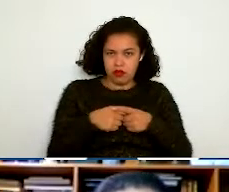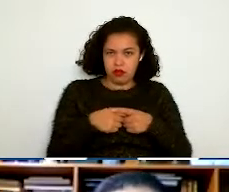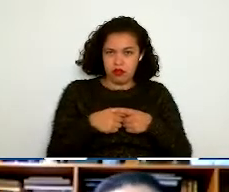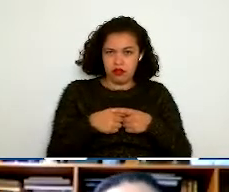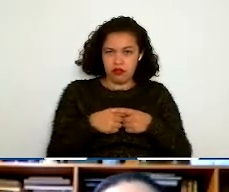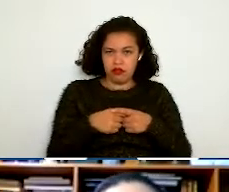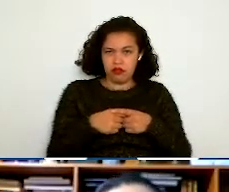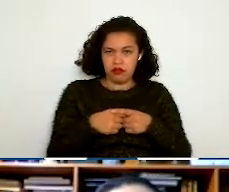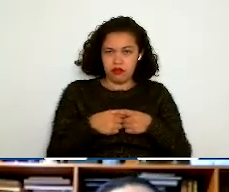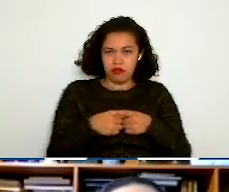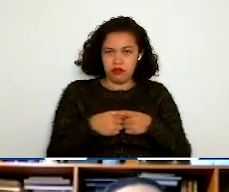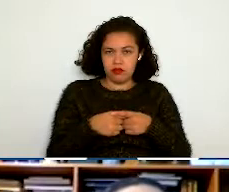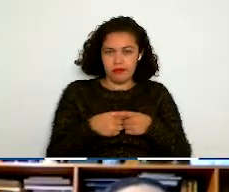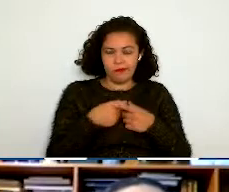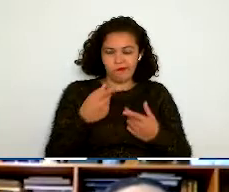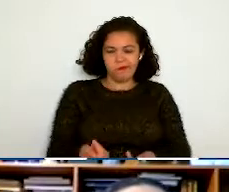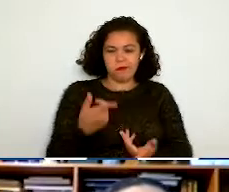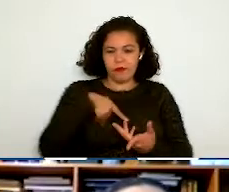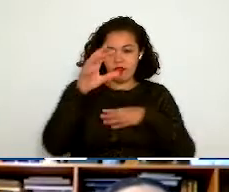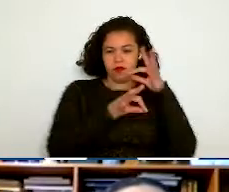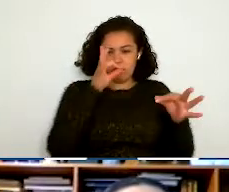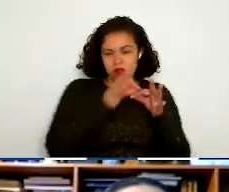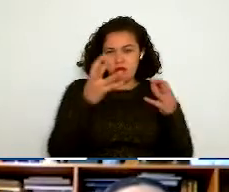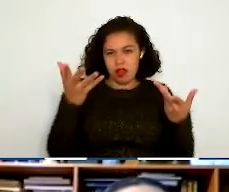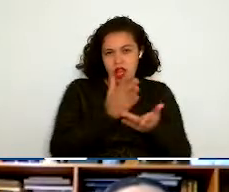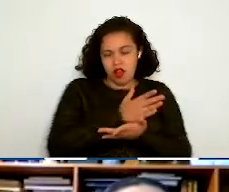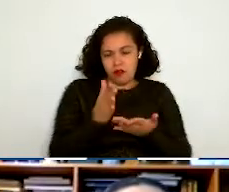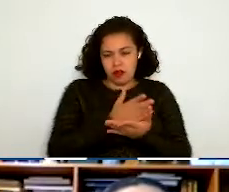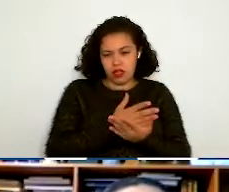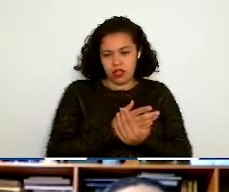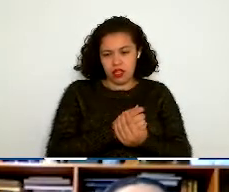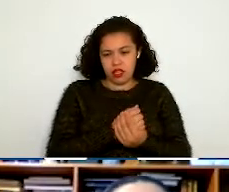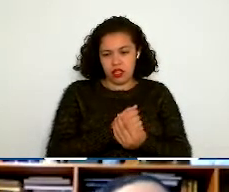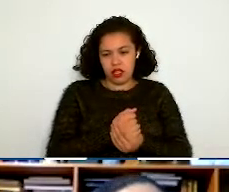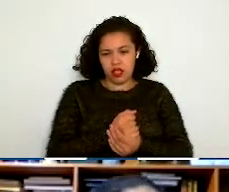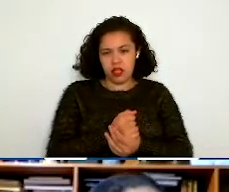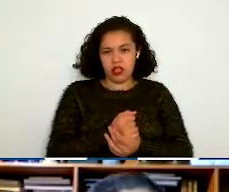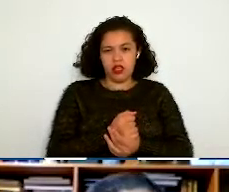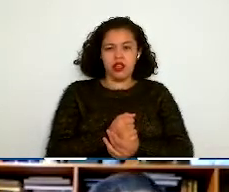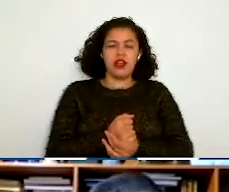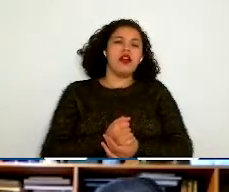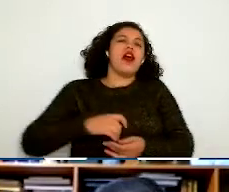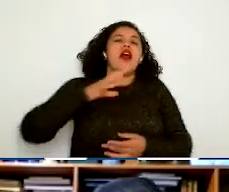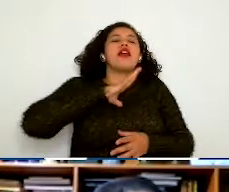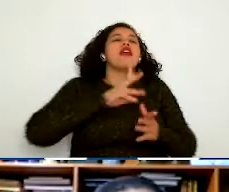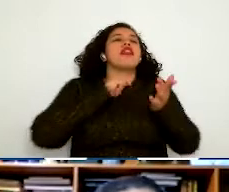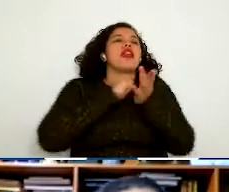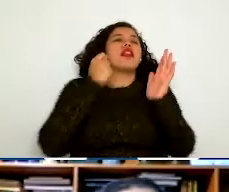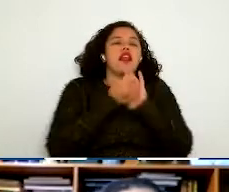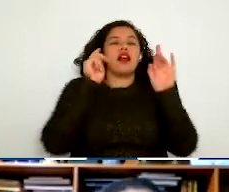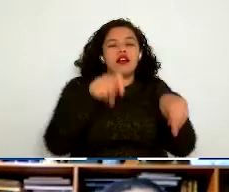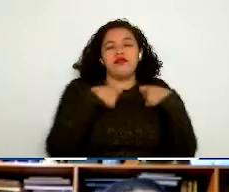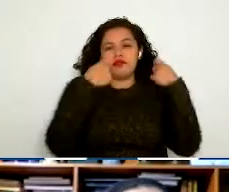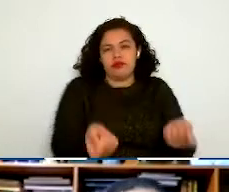cuantitativamente. Una excelencia que además va a tener una atribución completamente técnica, es